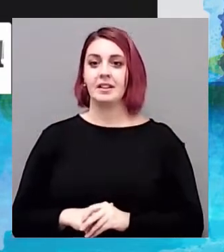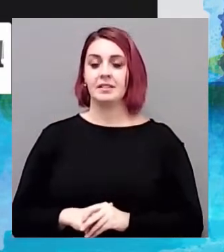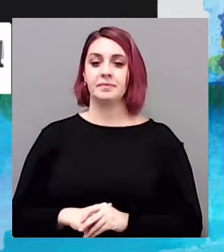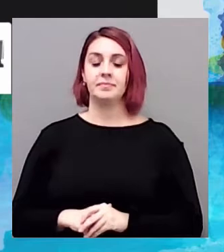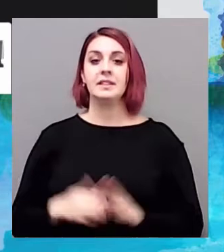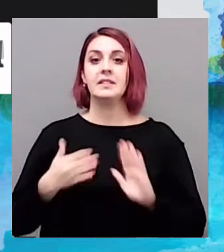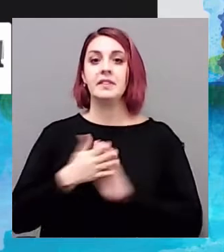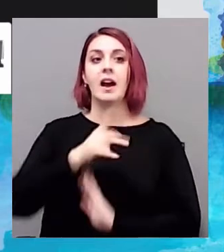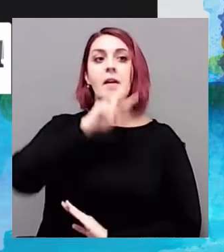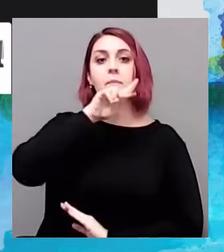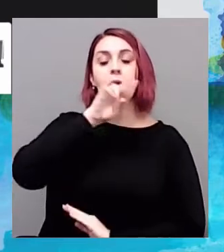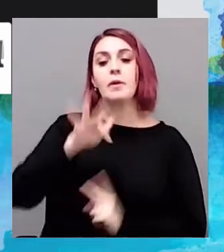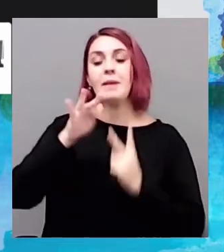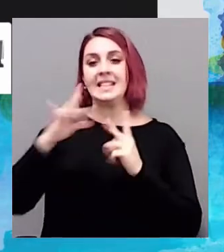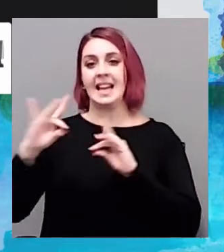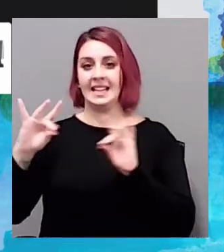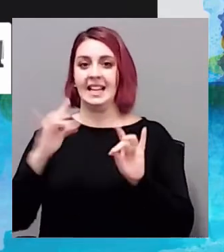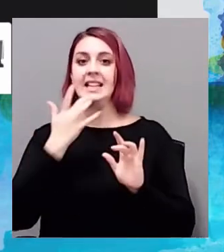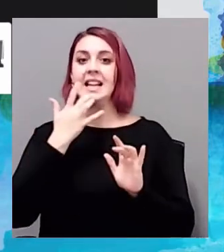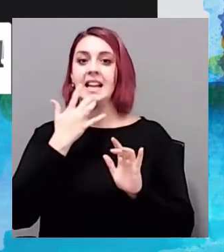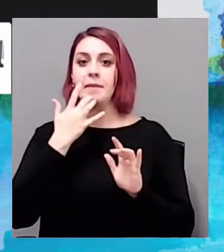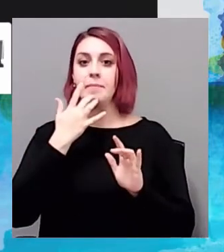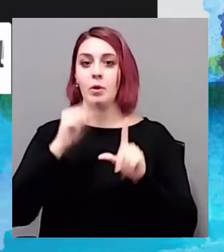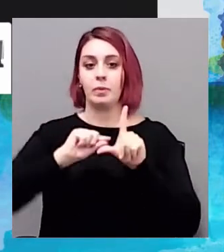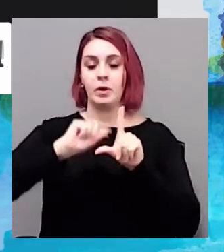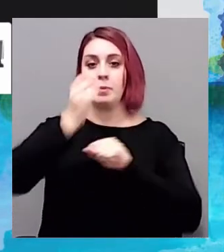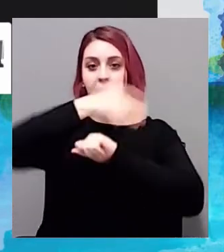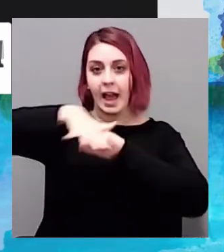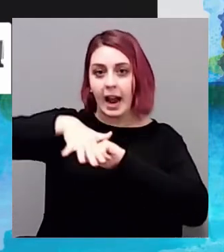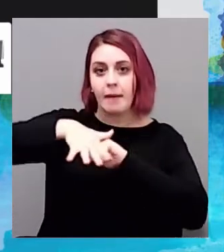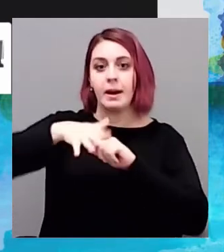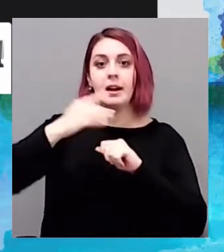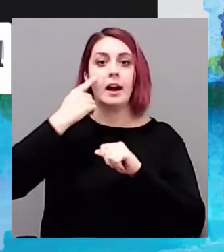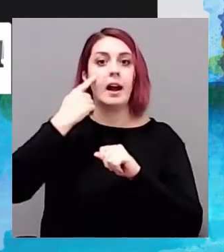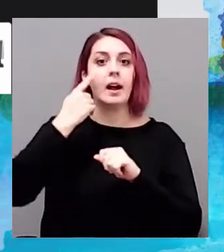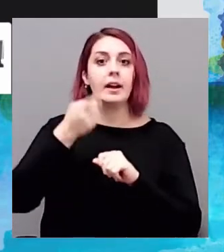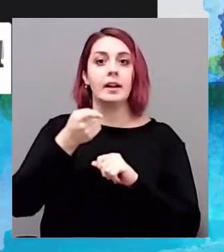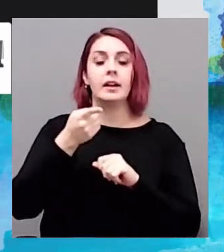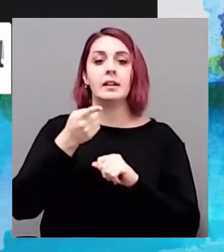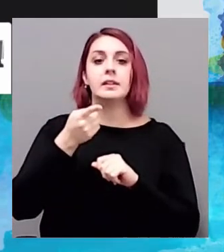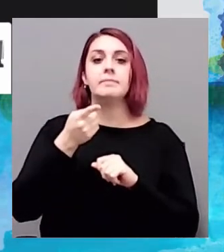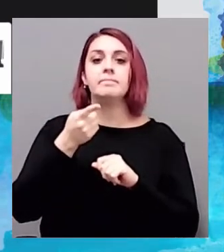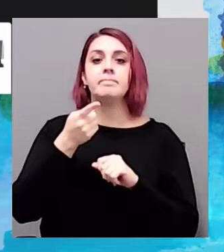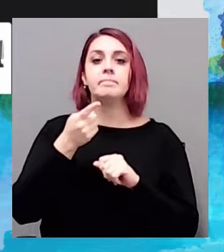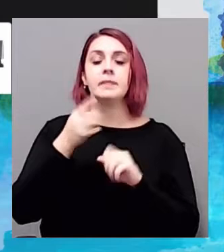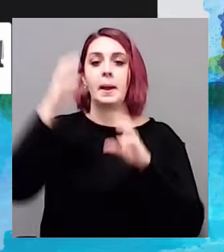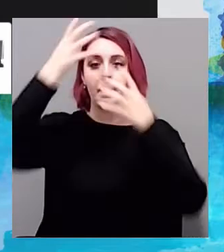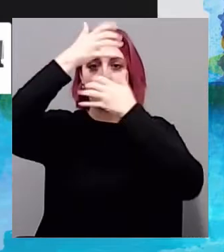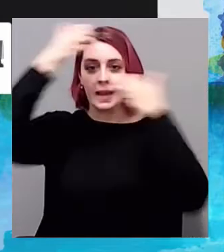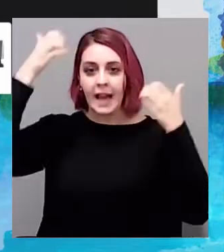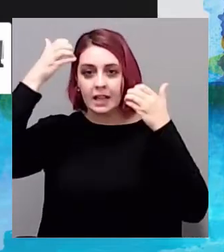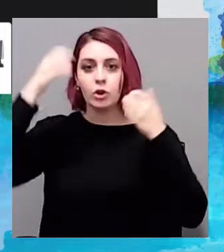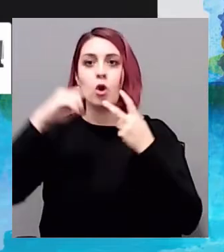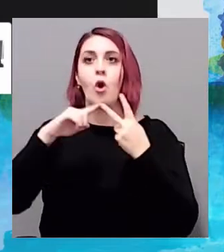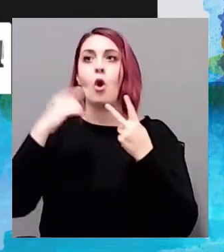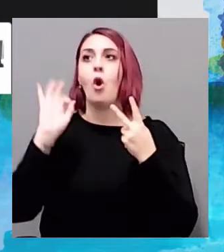táctil de elementos como diagramas, en este caso, son diagramas de una obra de Picasso y de una